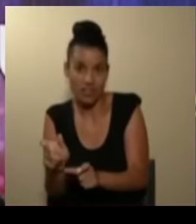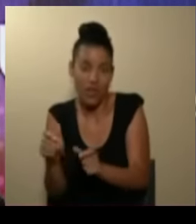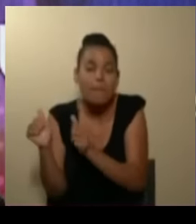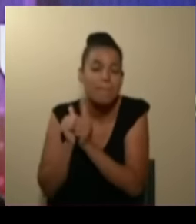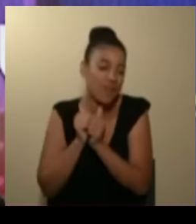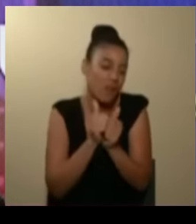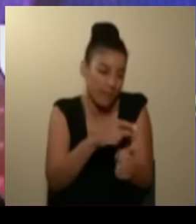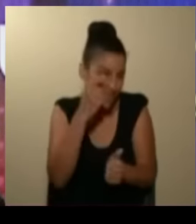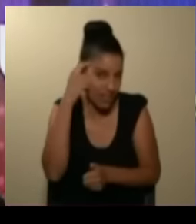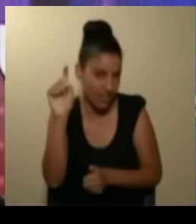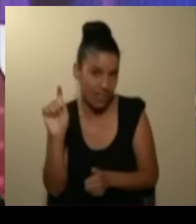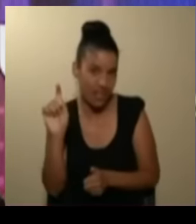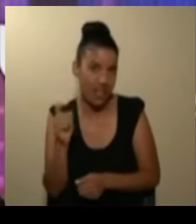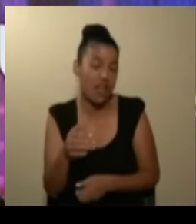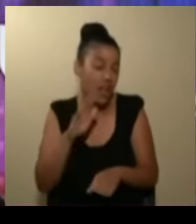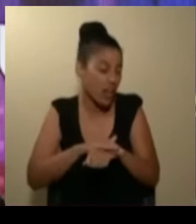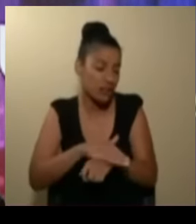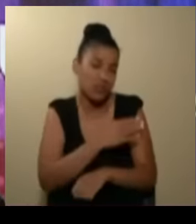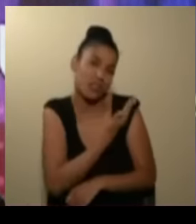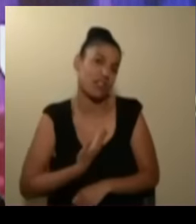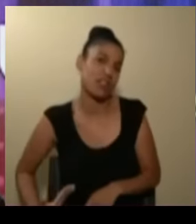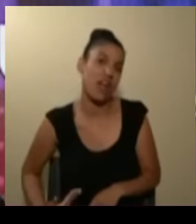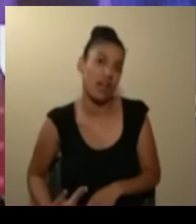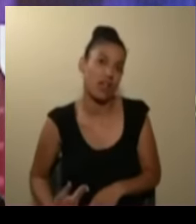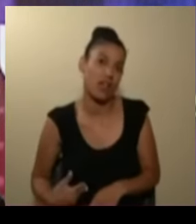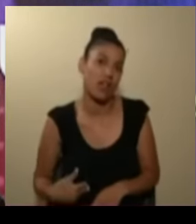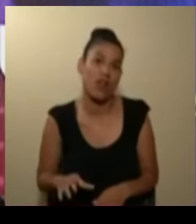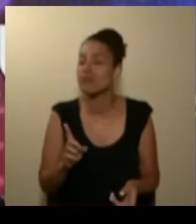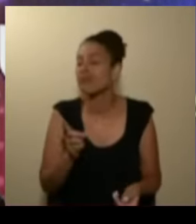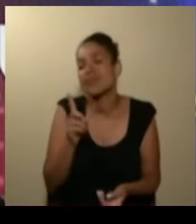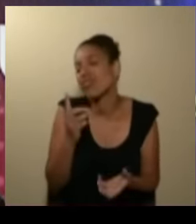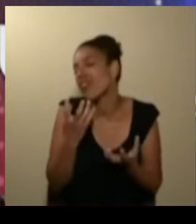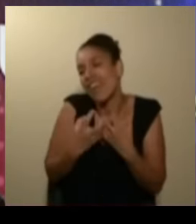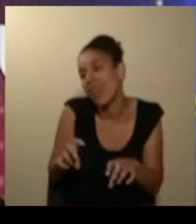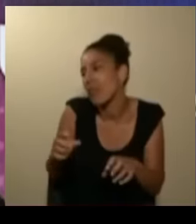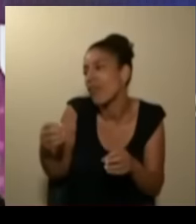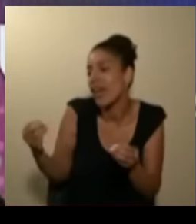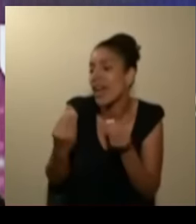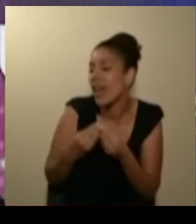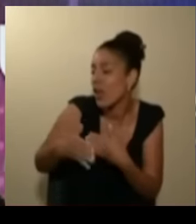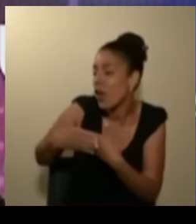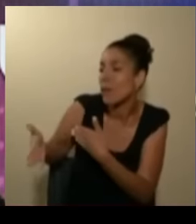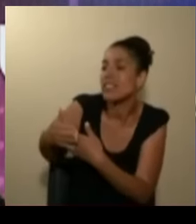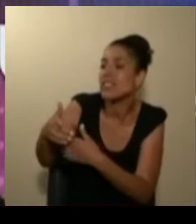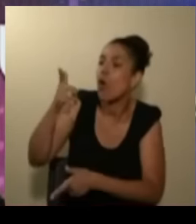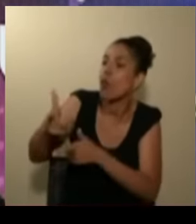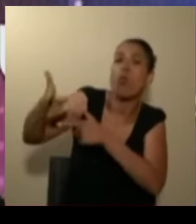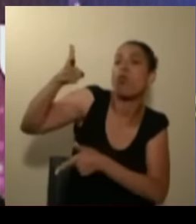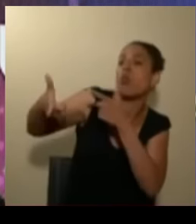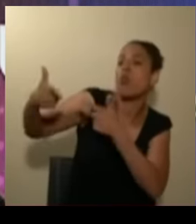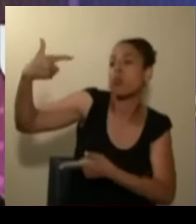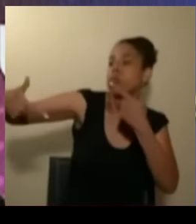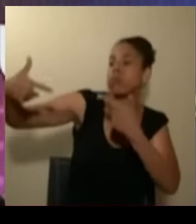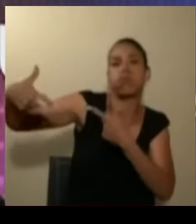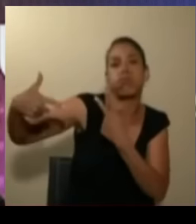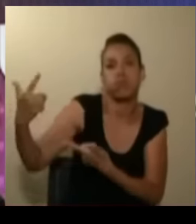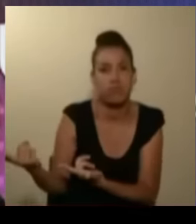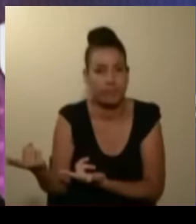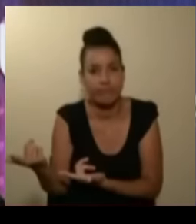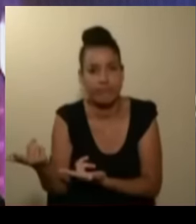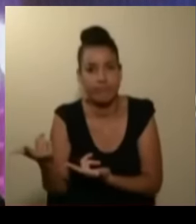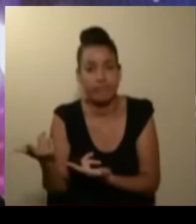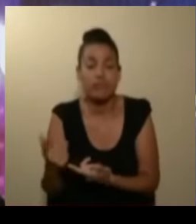seguridad es del Estado. No queremos ver a los vecinos a los balazos por las azoteas y los alambrados. En materia de aumento